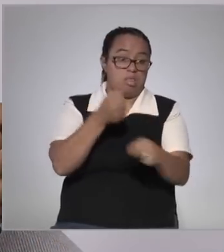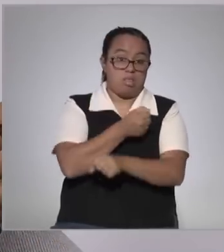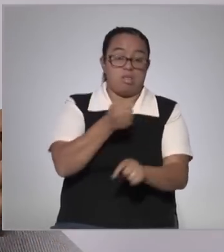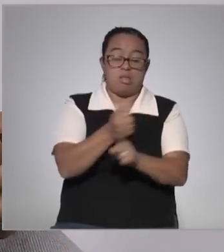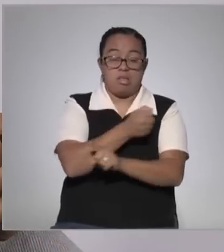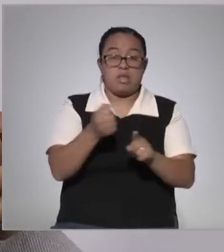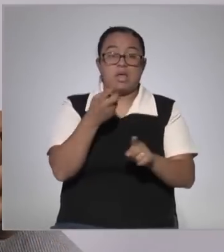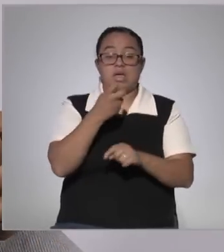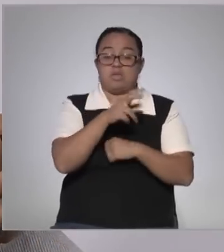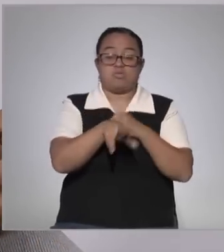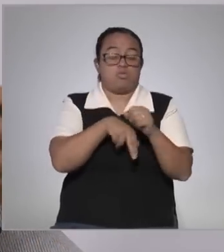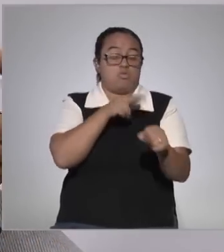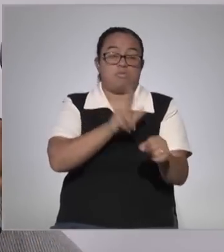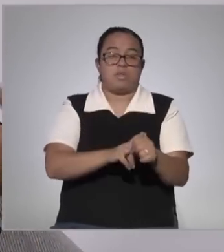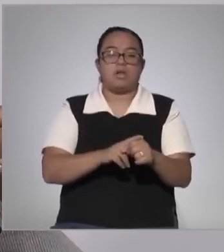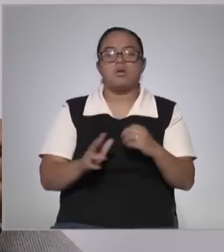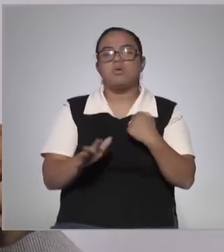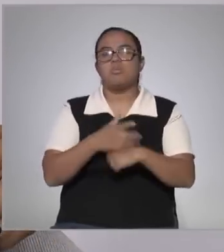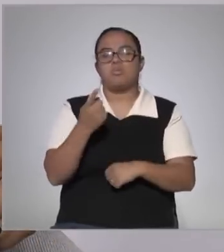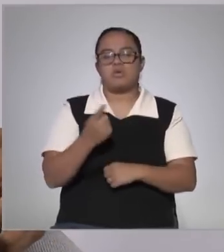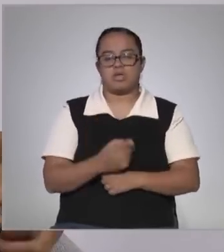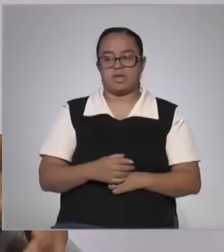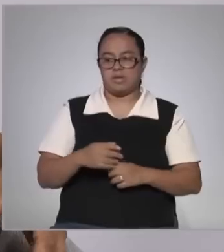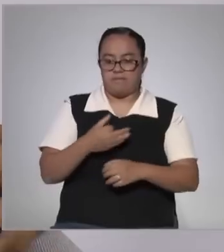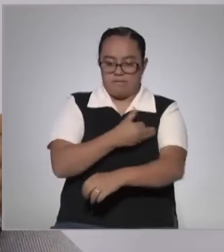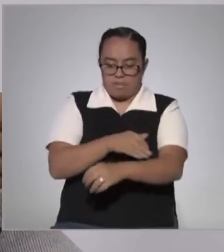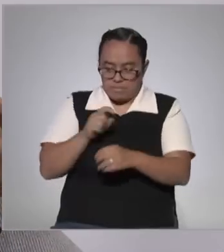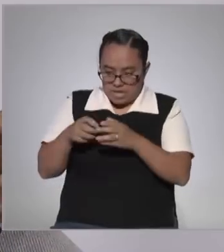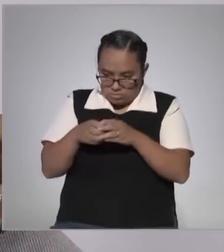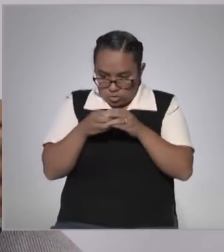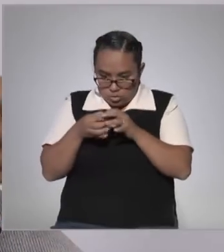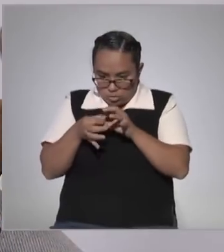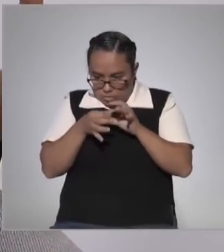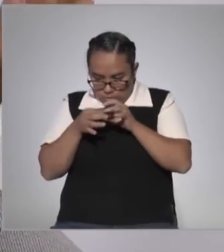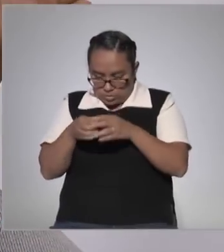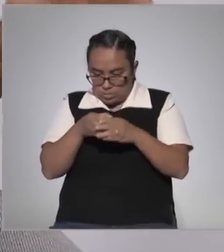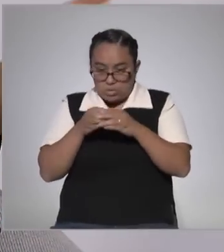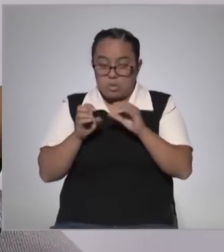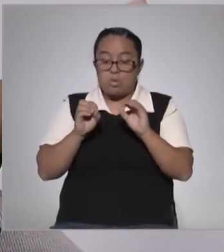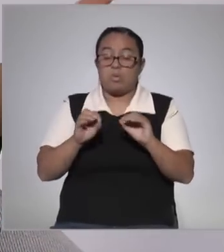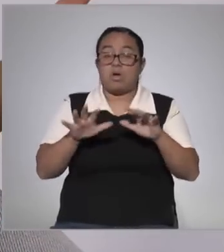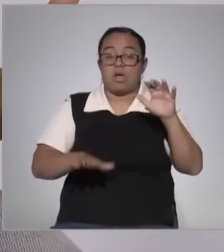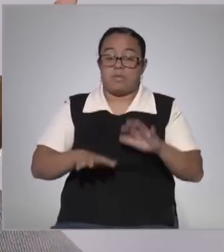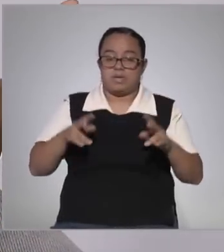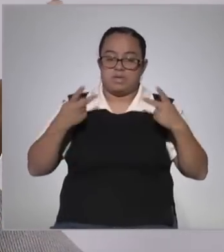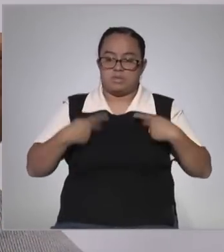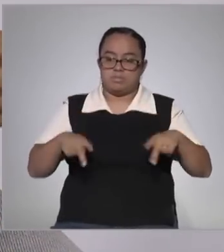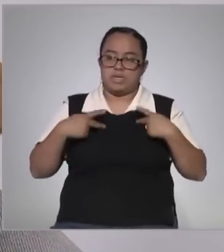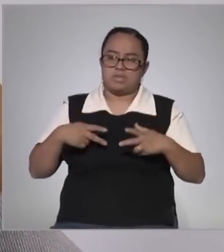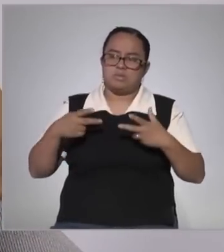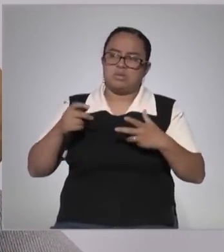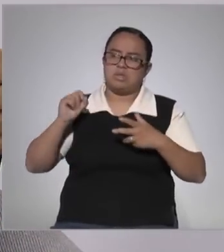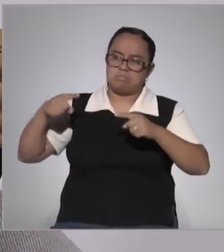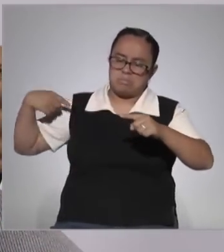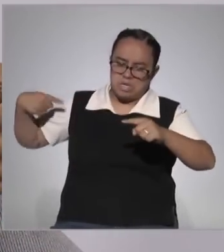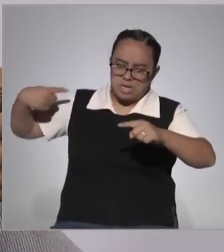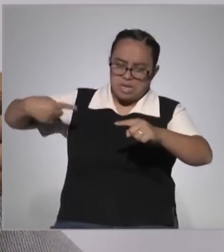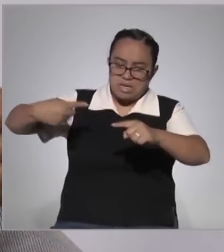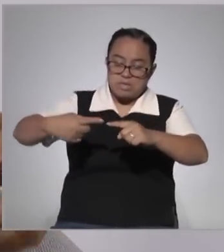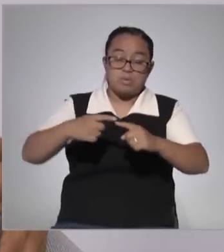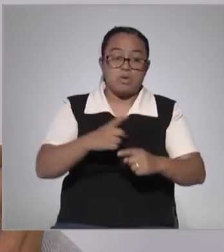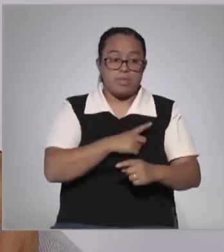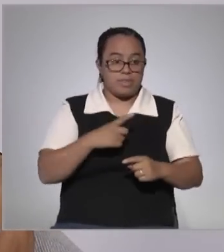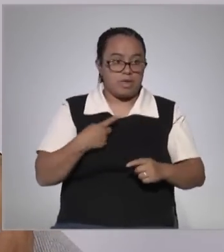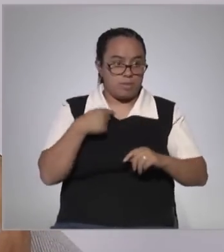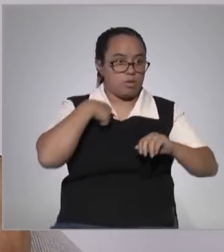familias endogámicas, las familias muégano o la gente en un contexto sociohistórico de estar al servicio